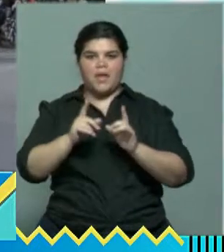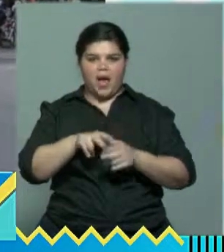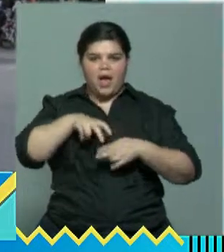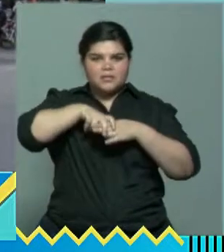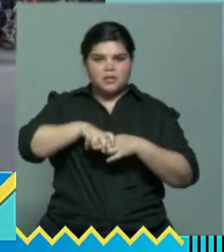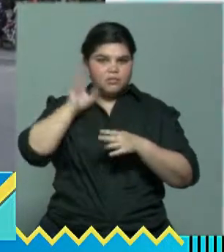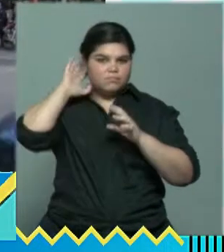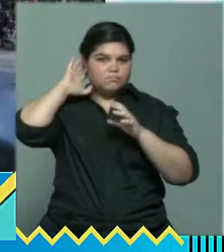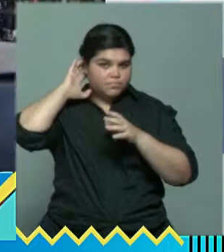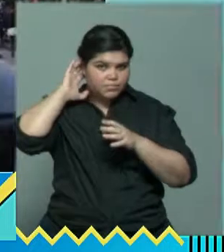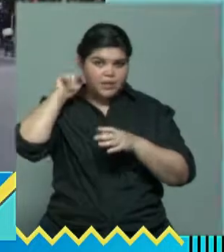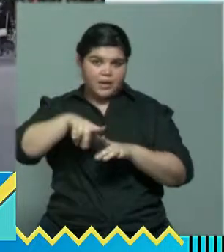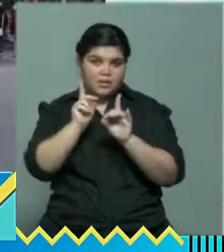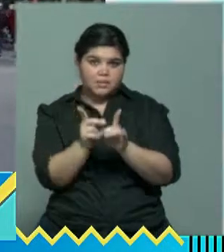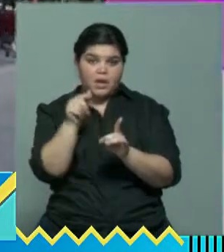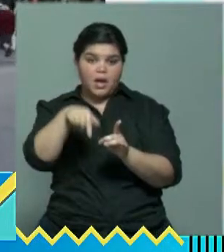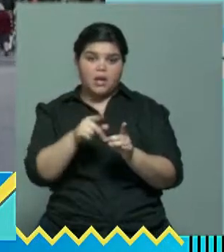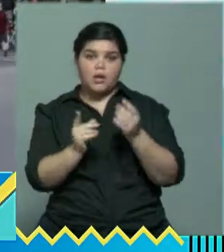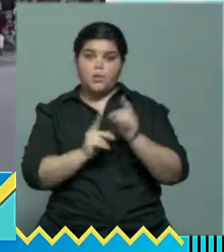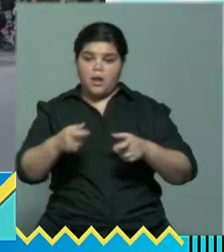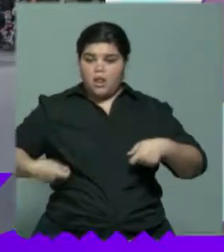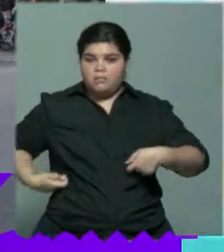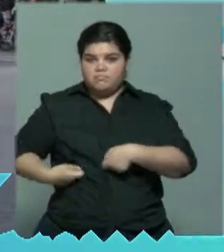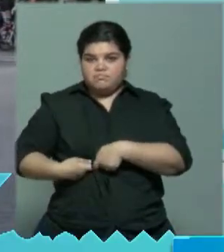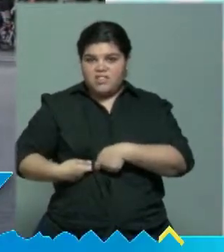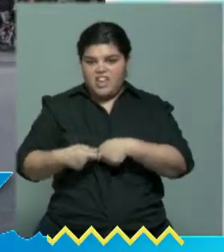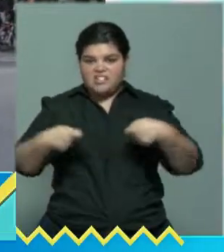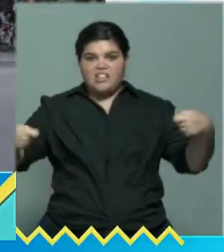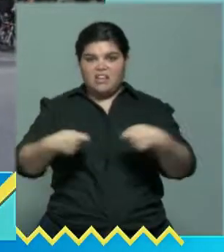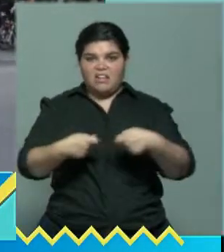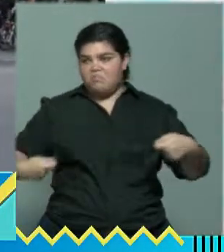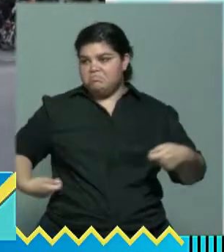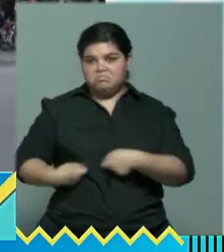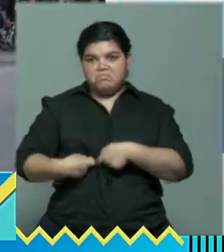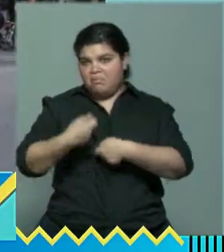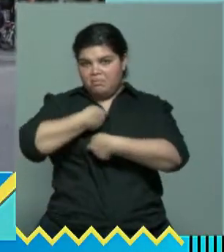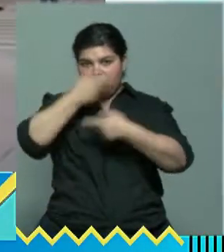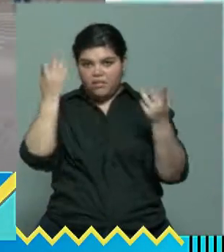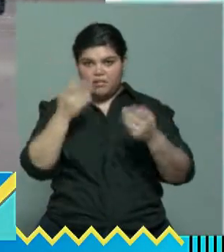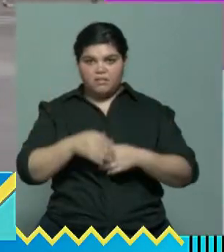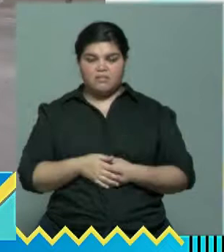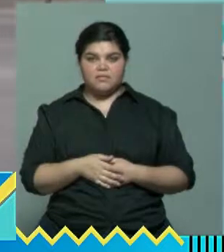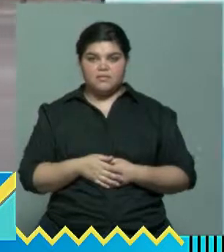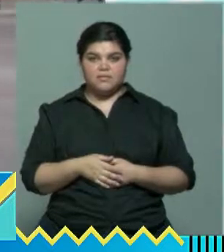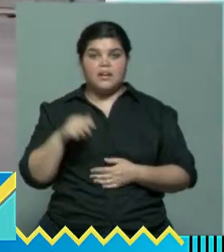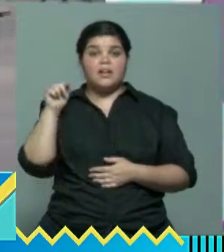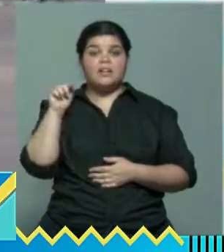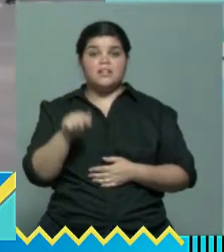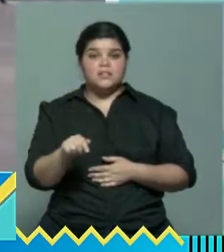vendían los cinturones de seguridad, esos que eran cintas y demás. Entonces, eso también produjo una